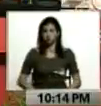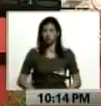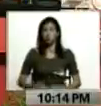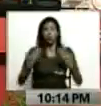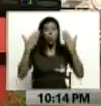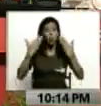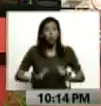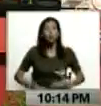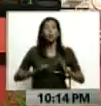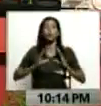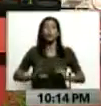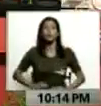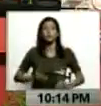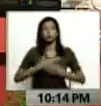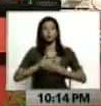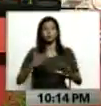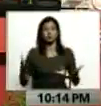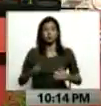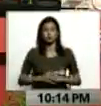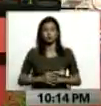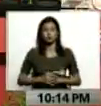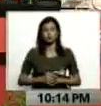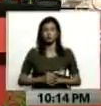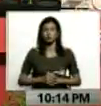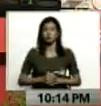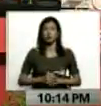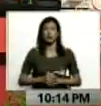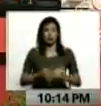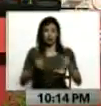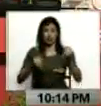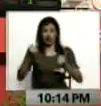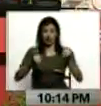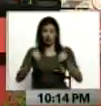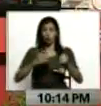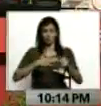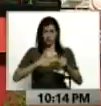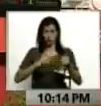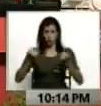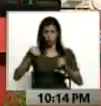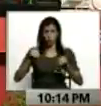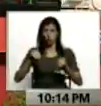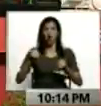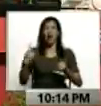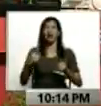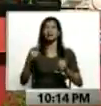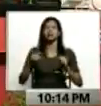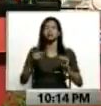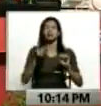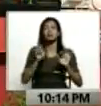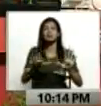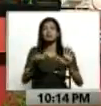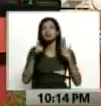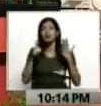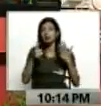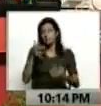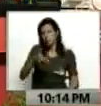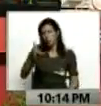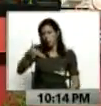cuerpo fue nuestro cuerpo a mi carro le dieron 16 tiros el 4 de Febrero